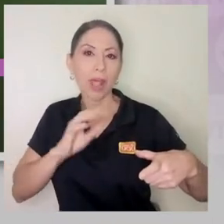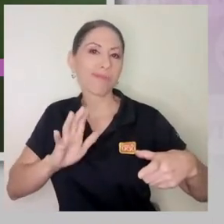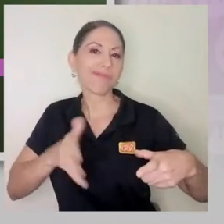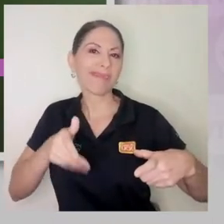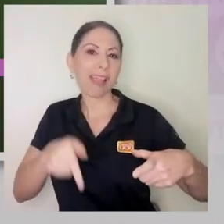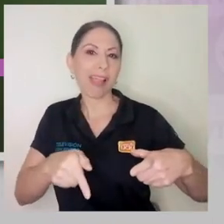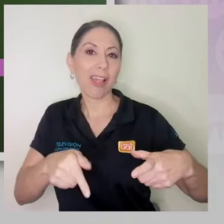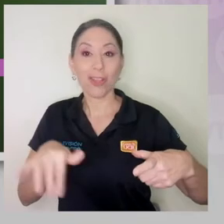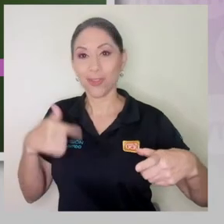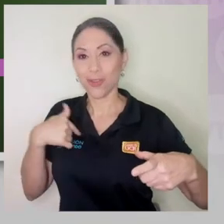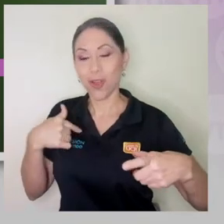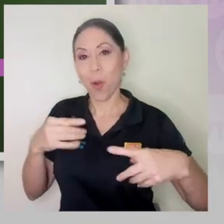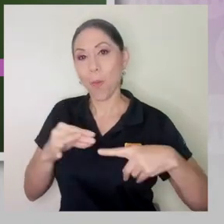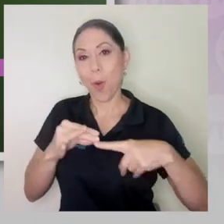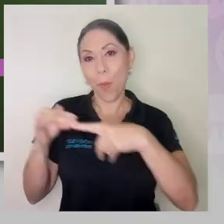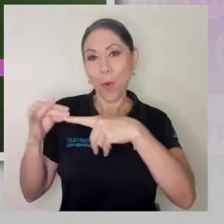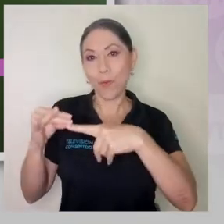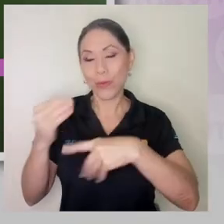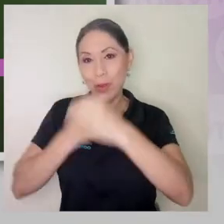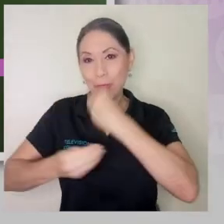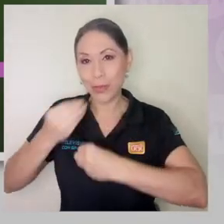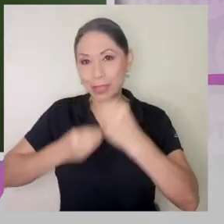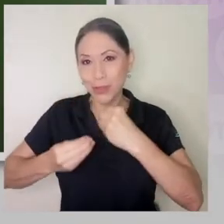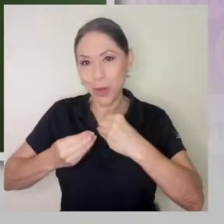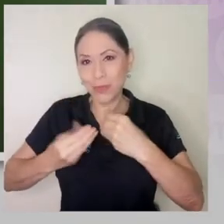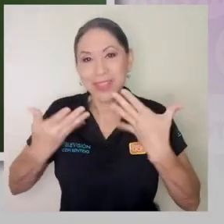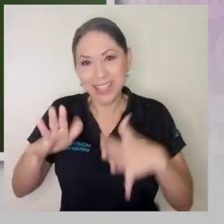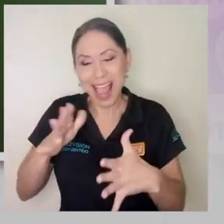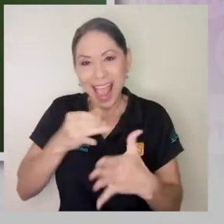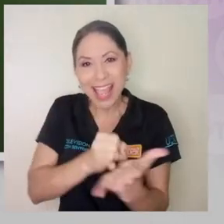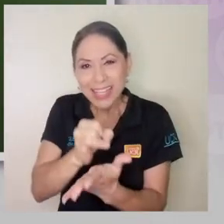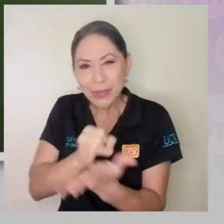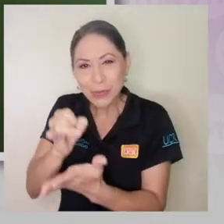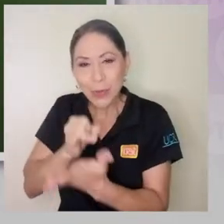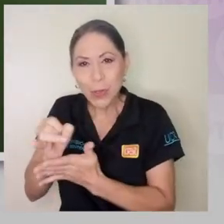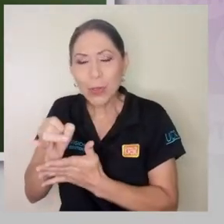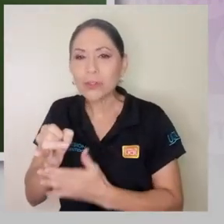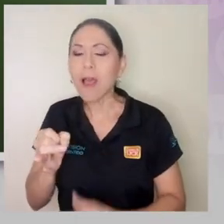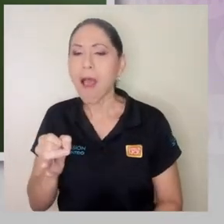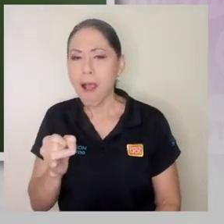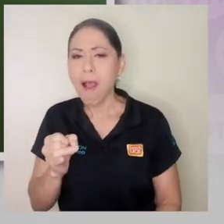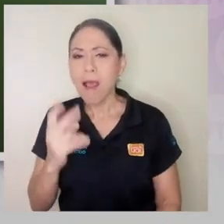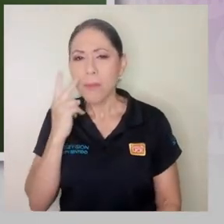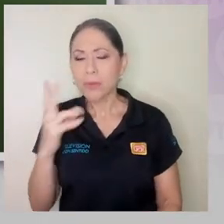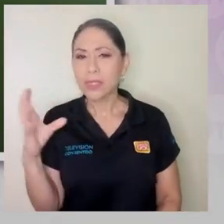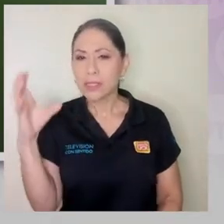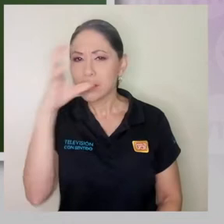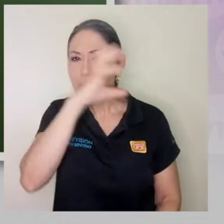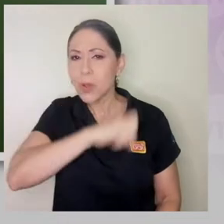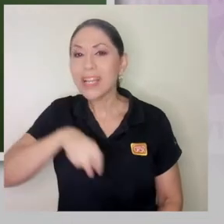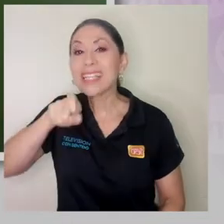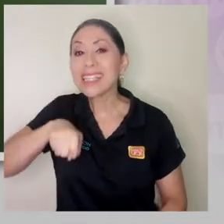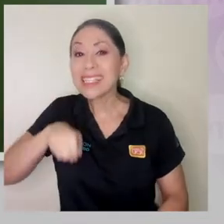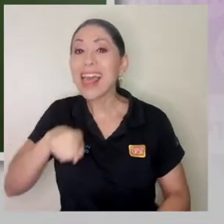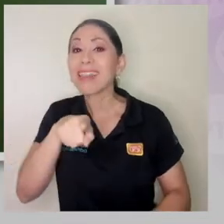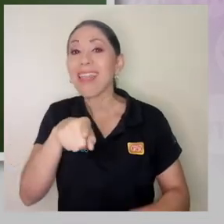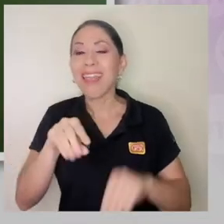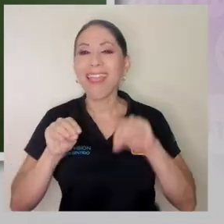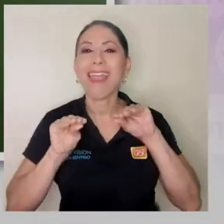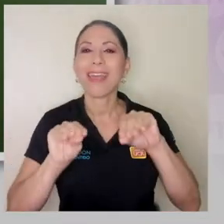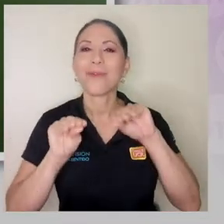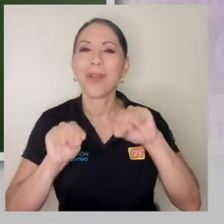En algunos estudios que hemos hecho, sí, hemos visto la necesidad también de una gran educación